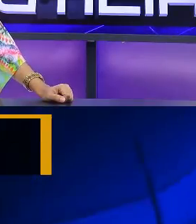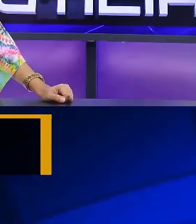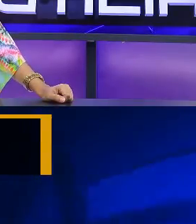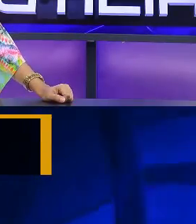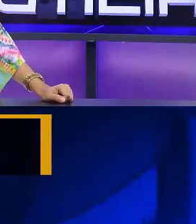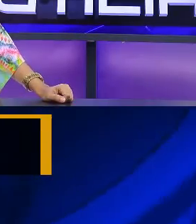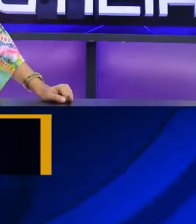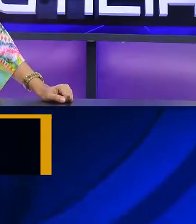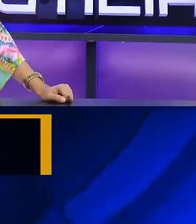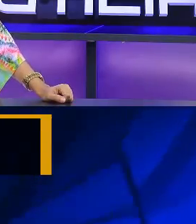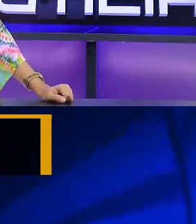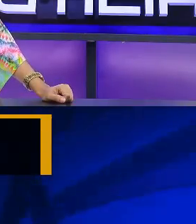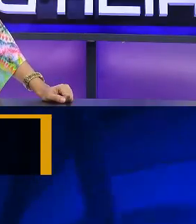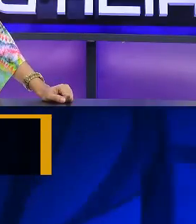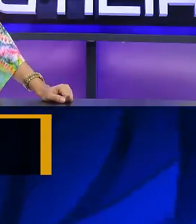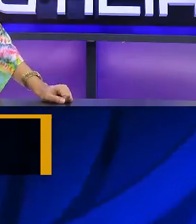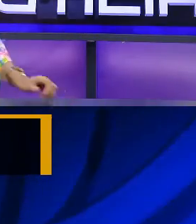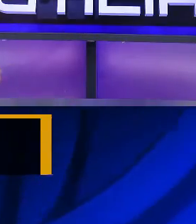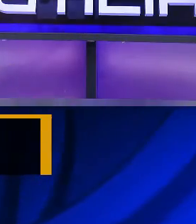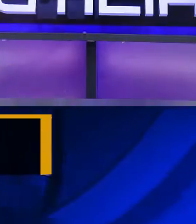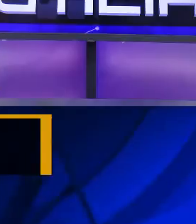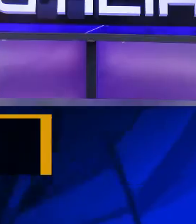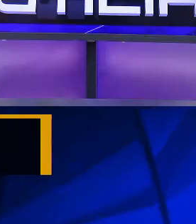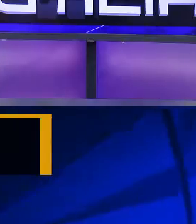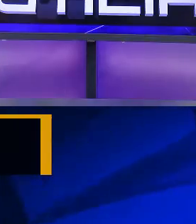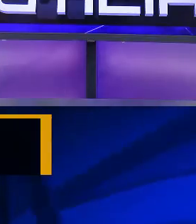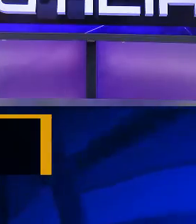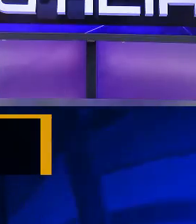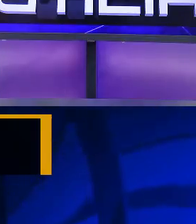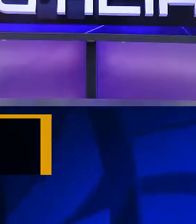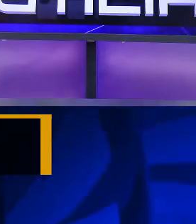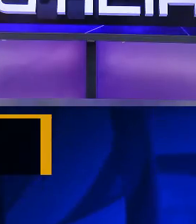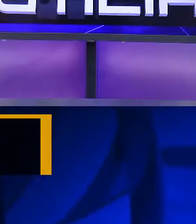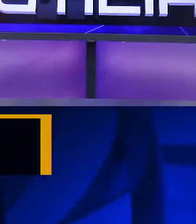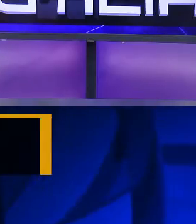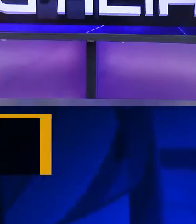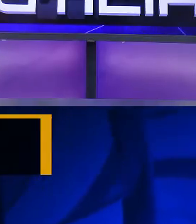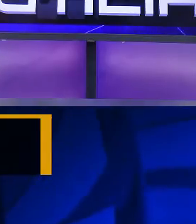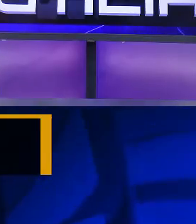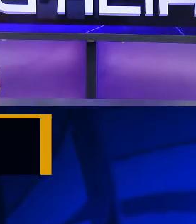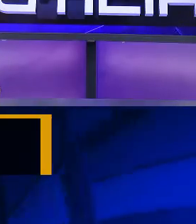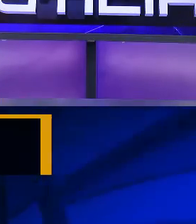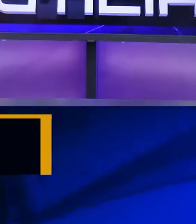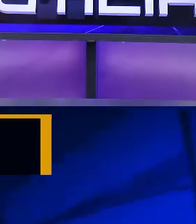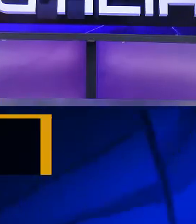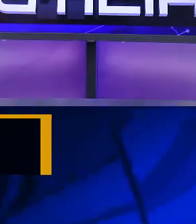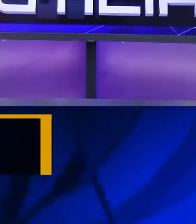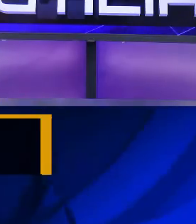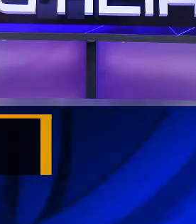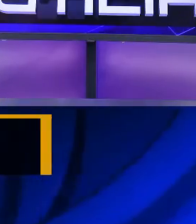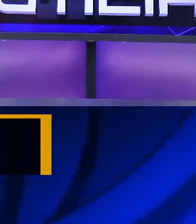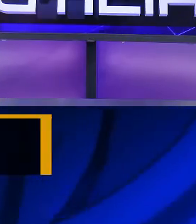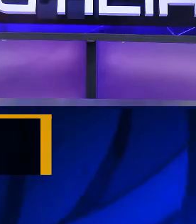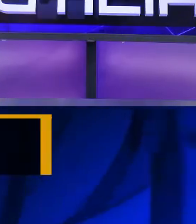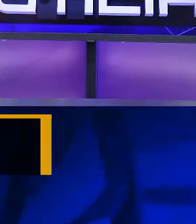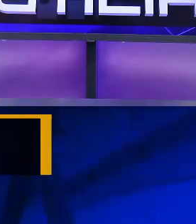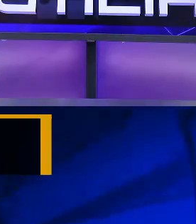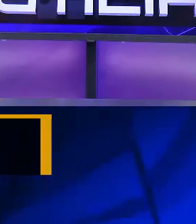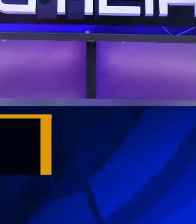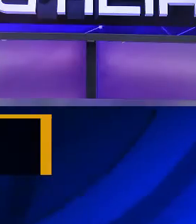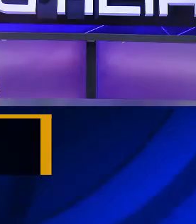Unidos, donde se vive esta Copa América Centenario. ¿Qué tal está el ambiente? ¿Hay expectativa por la participación de